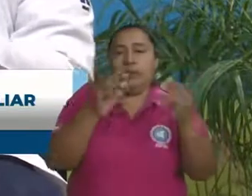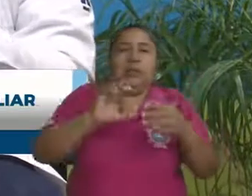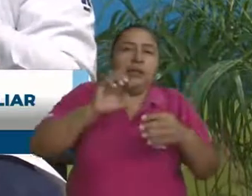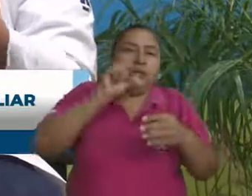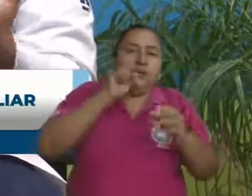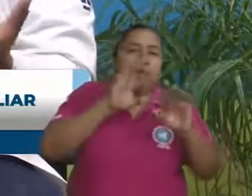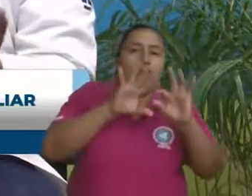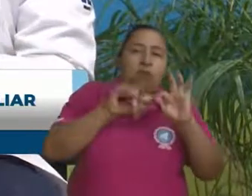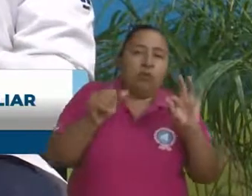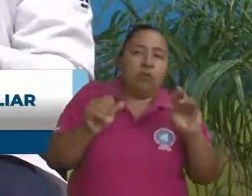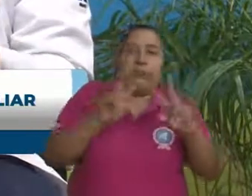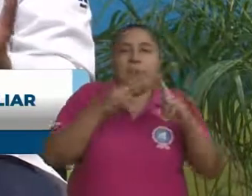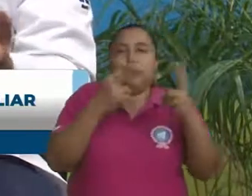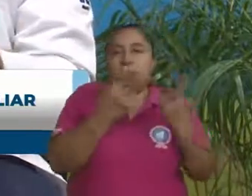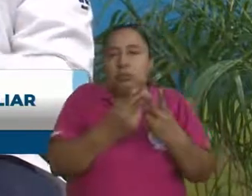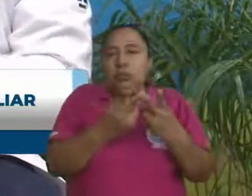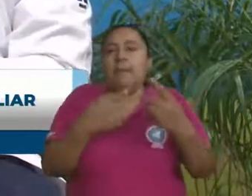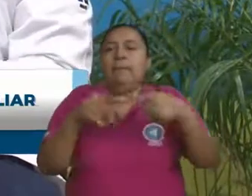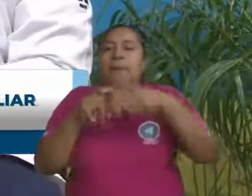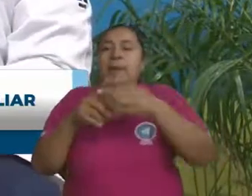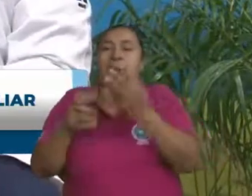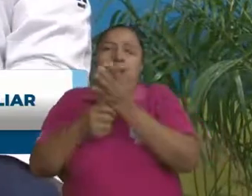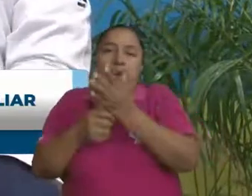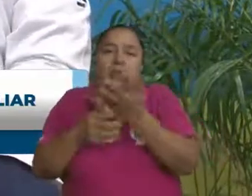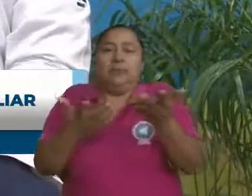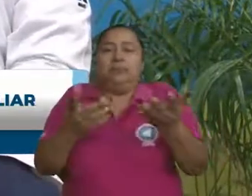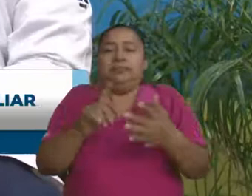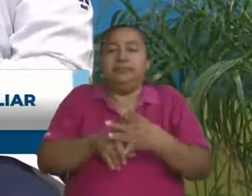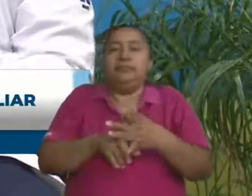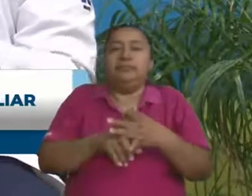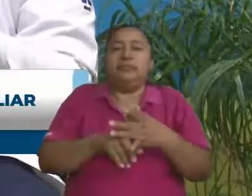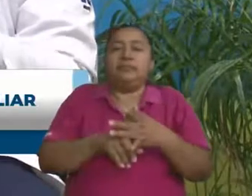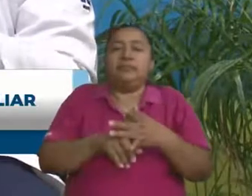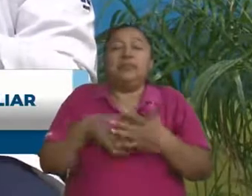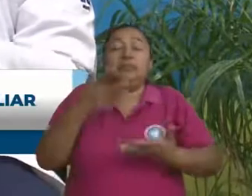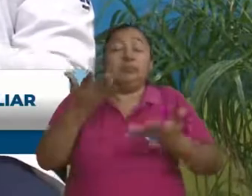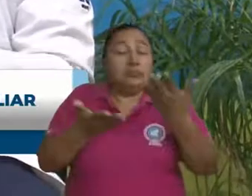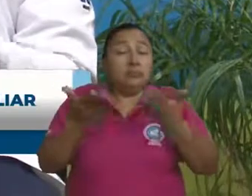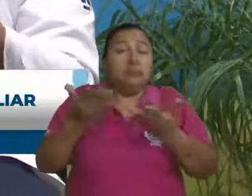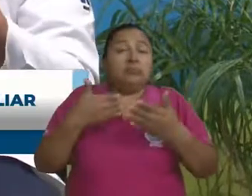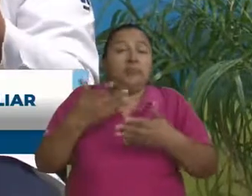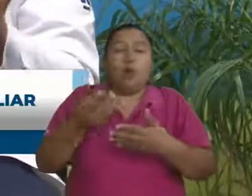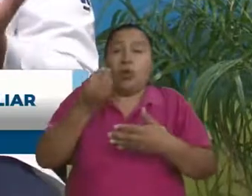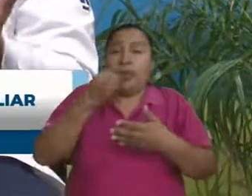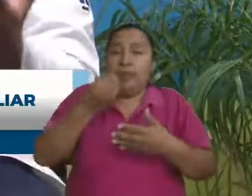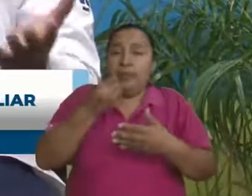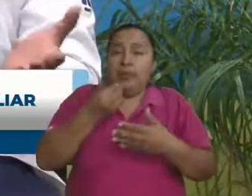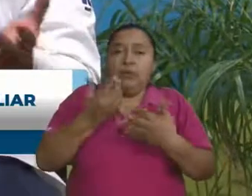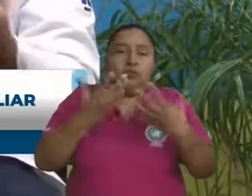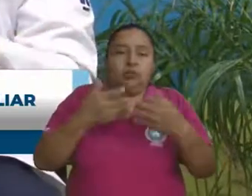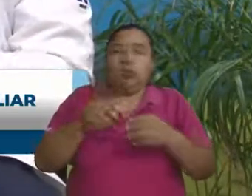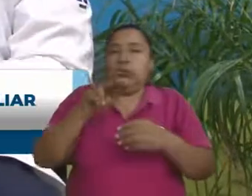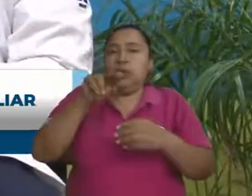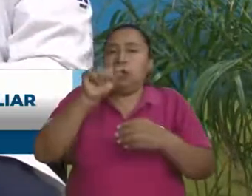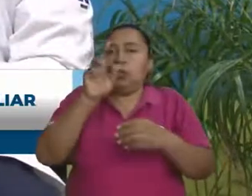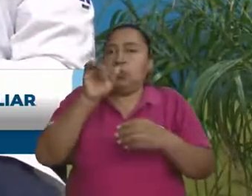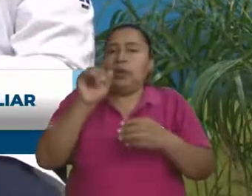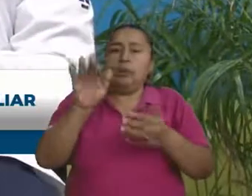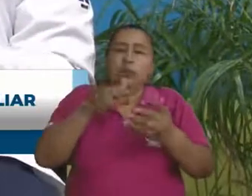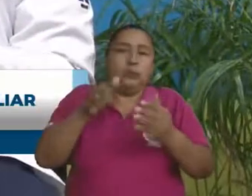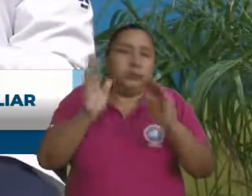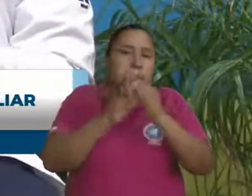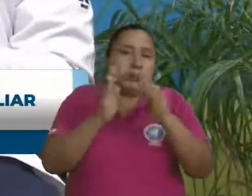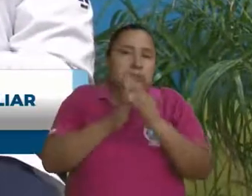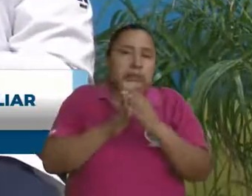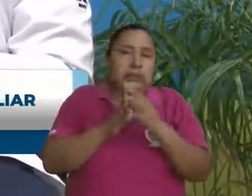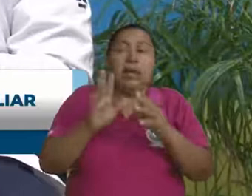como frutas y verduras, con las carnes, por ejemplo, exactamente. Tratar de ingerir alimentos naturales hechos en casa,